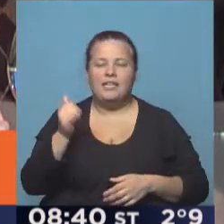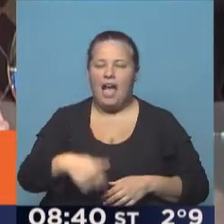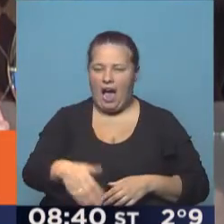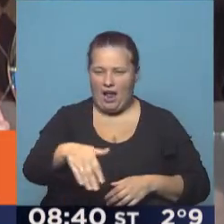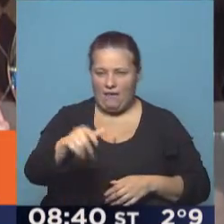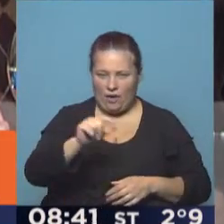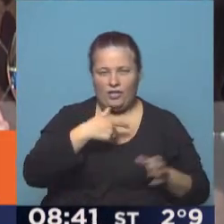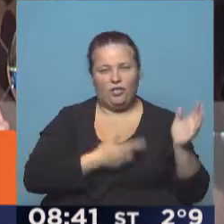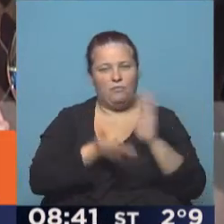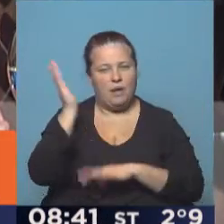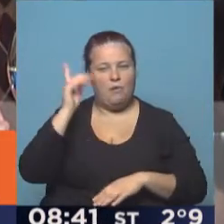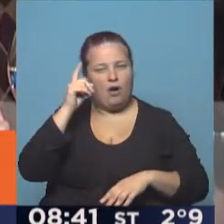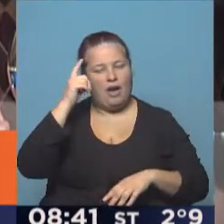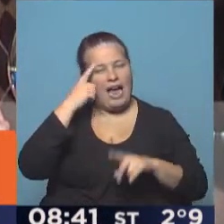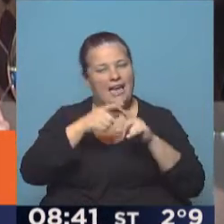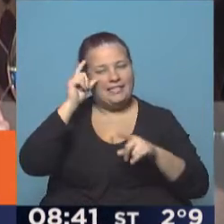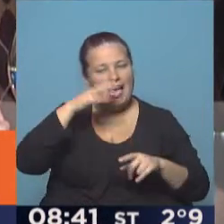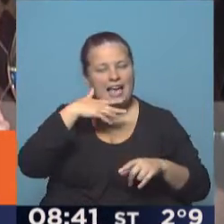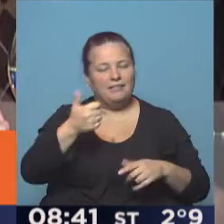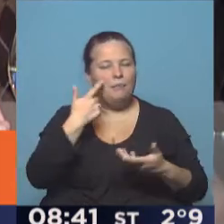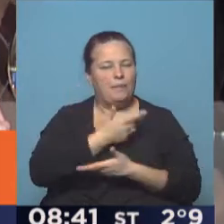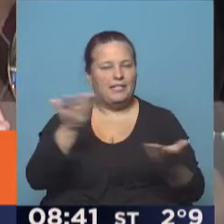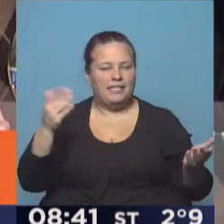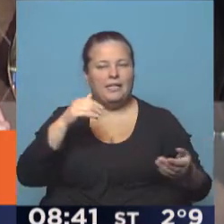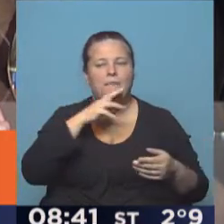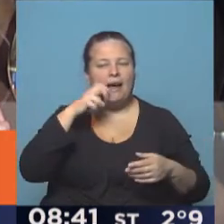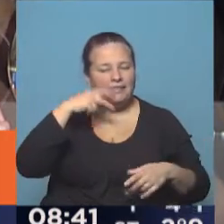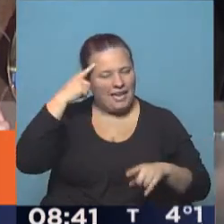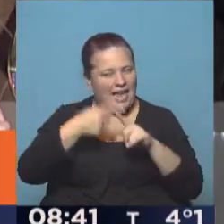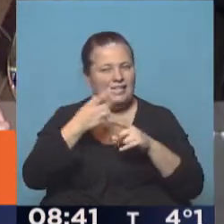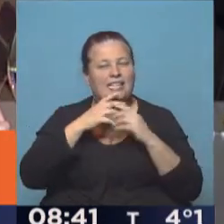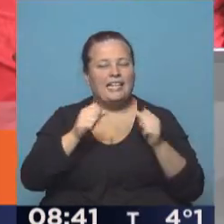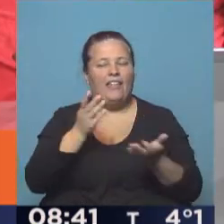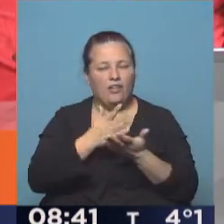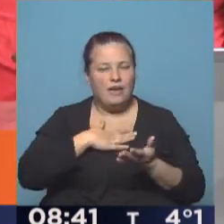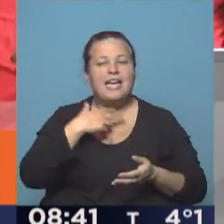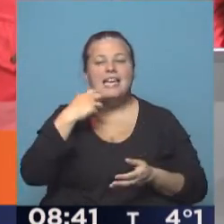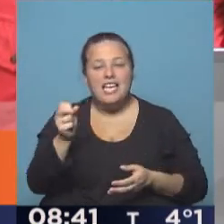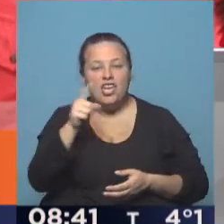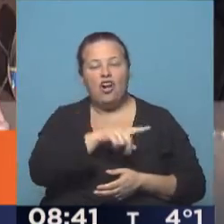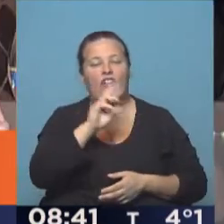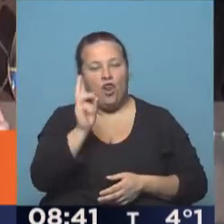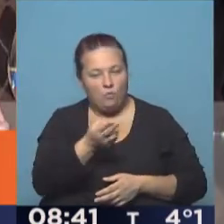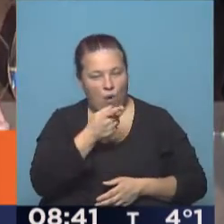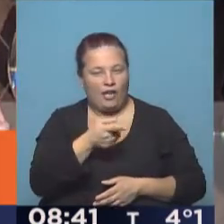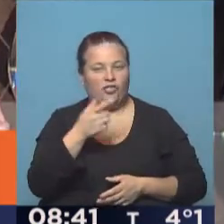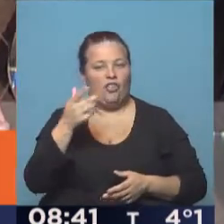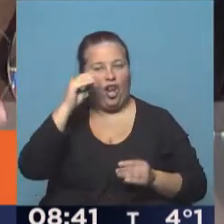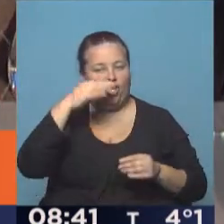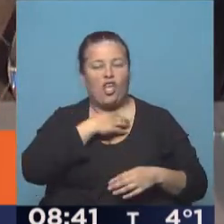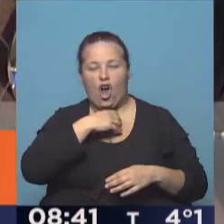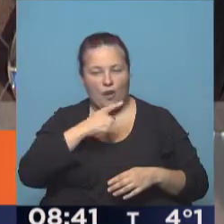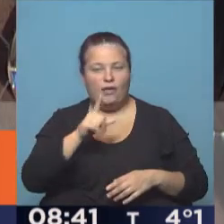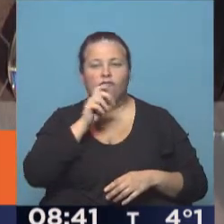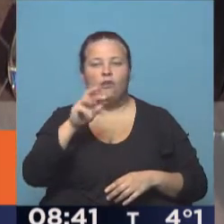un ratito nos Bien. vamos para la ex-ESMA, lo vamos a presentar con Martín Fresneda, el exsecretario de Derechos Humanos. ¿Que es hijo? Que es hijo de una de las víctimas de la noche de las corbatas,